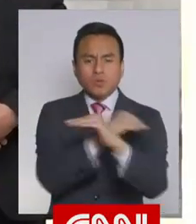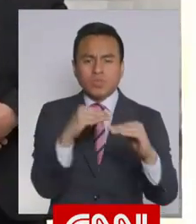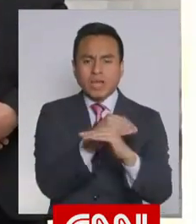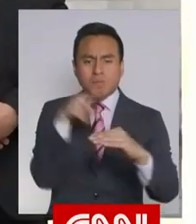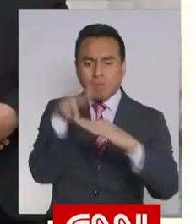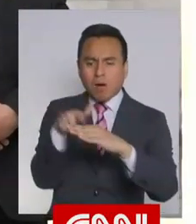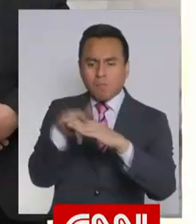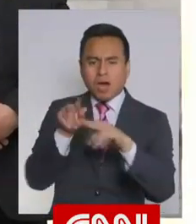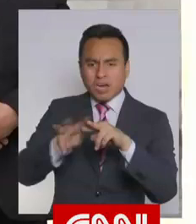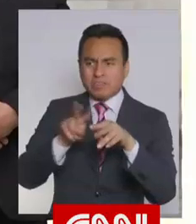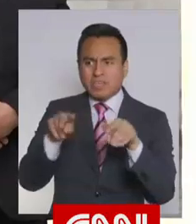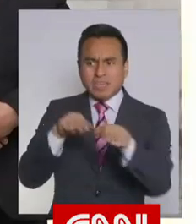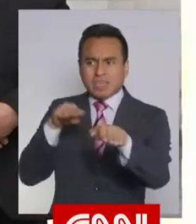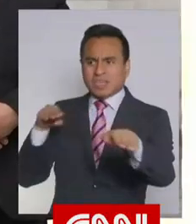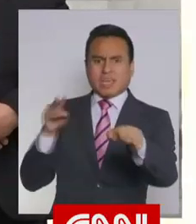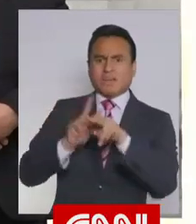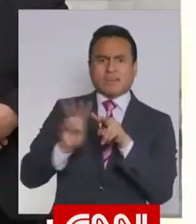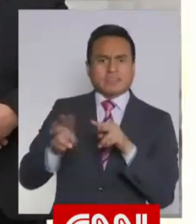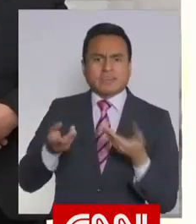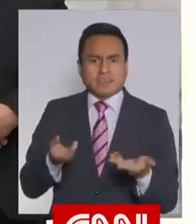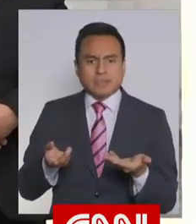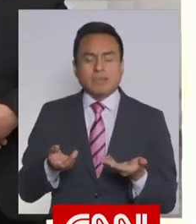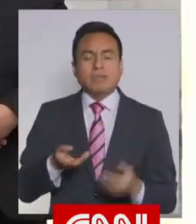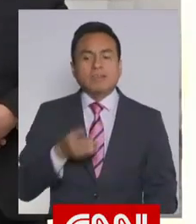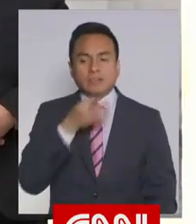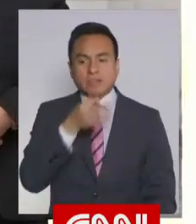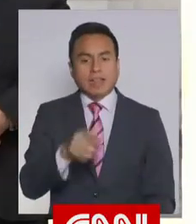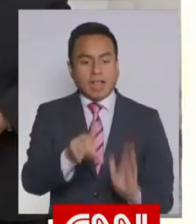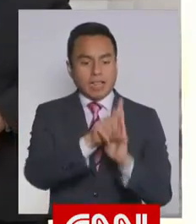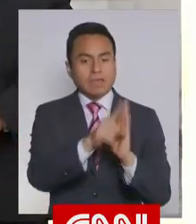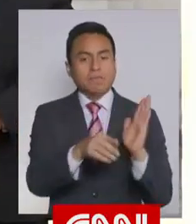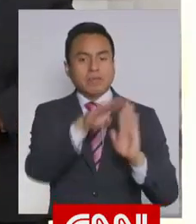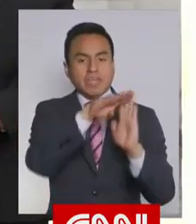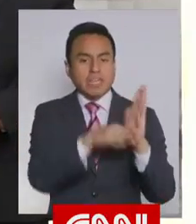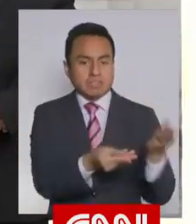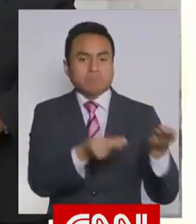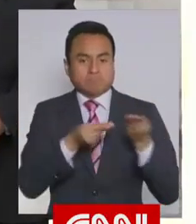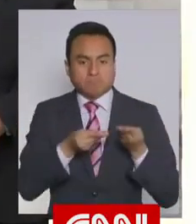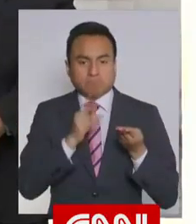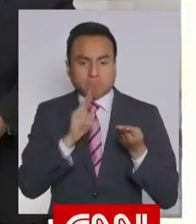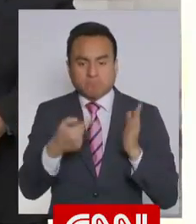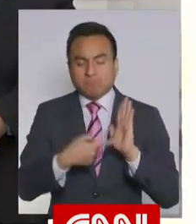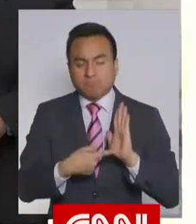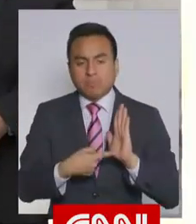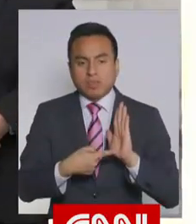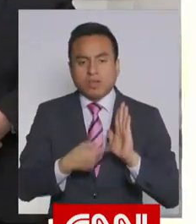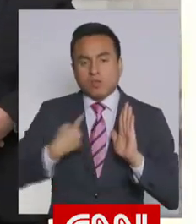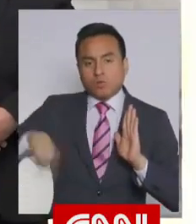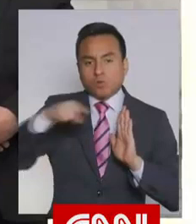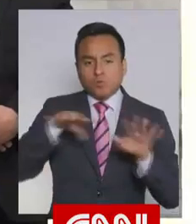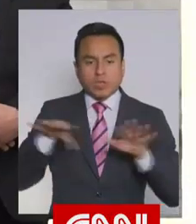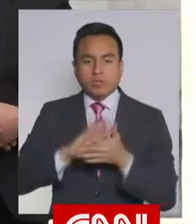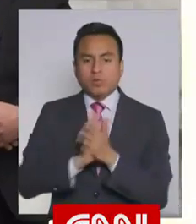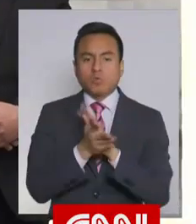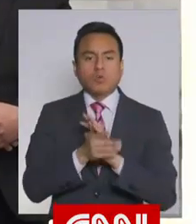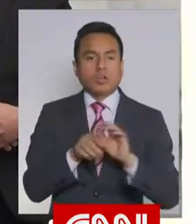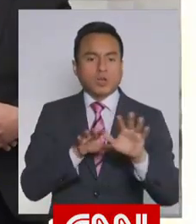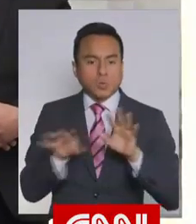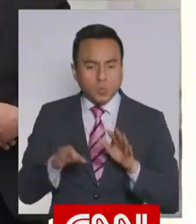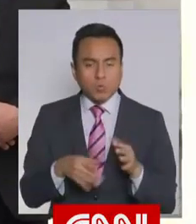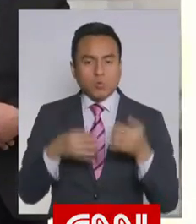está sucediendo las medidas que franquea la ley y por lo tanto vamos a usar todos los recursos